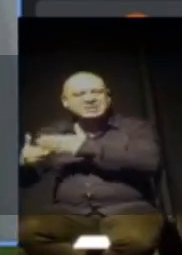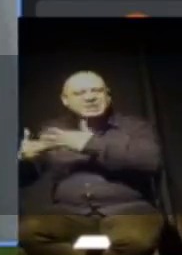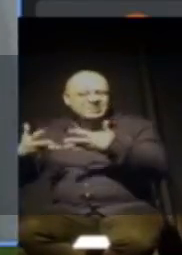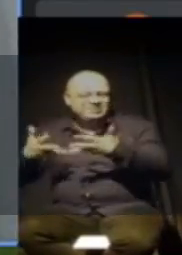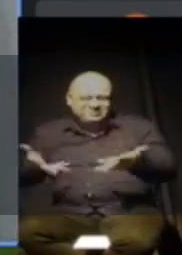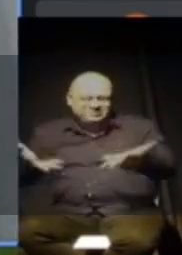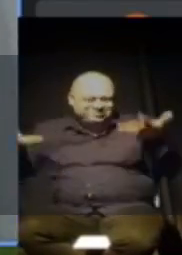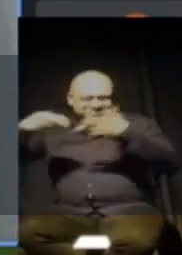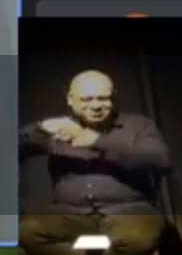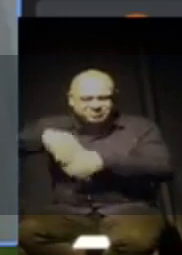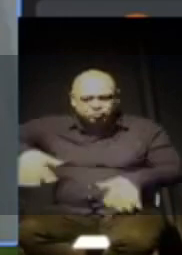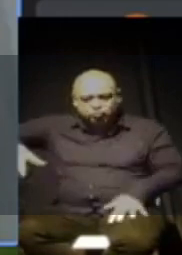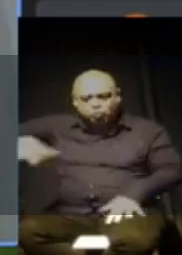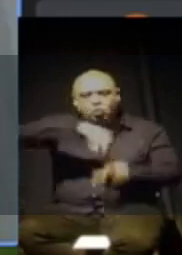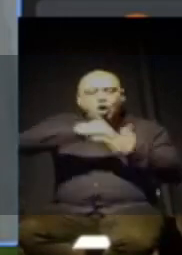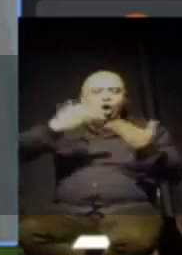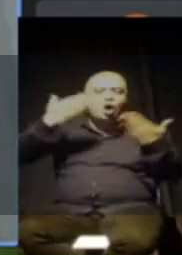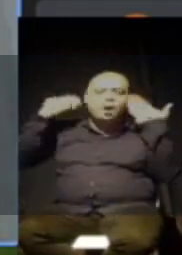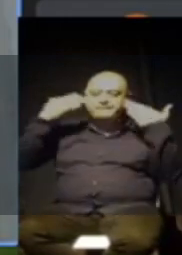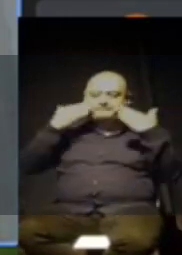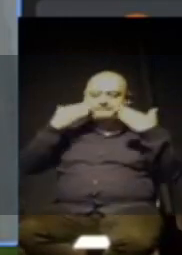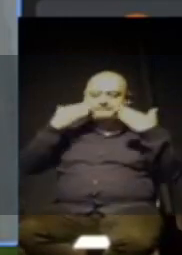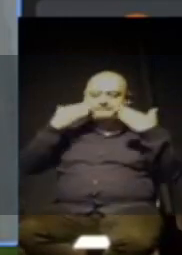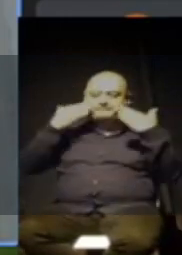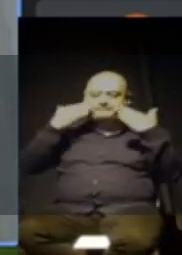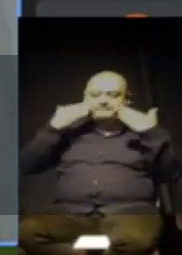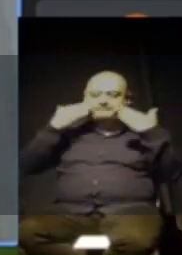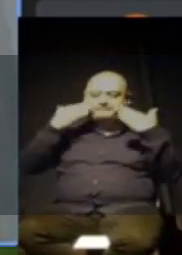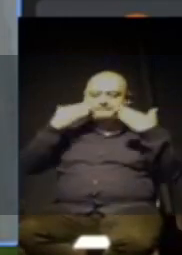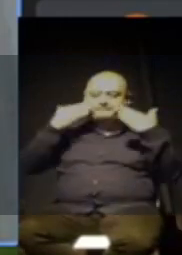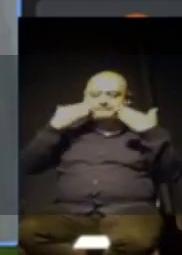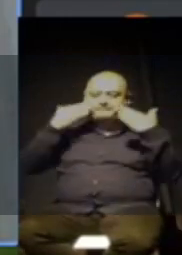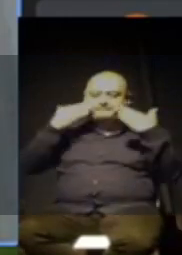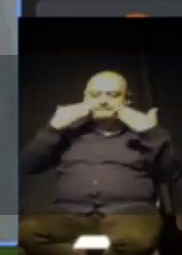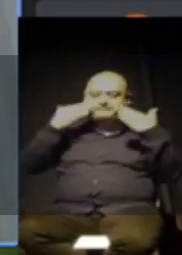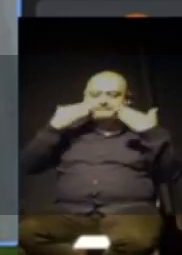ríos y la ruralidad emergen, ¿sí?